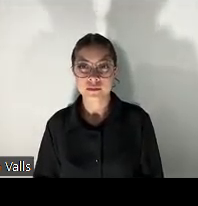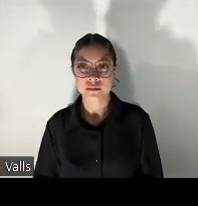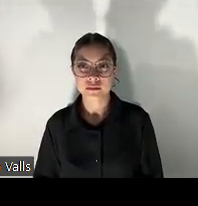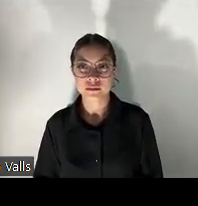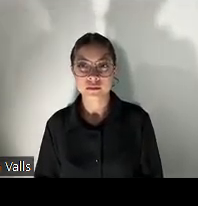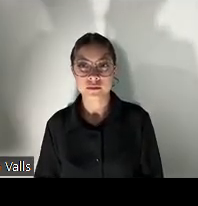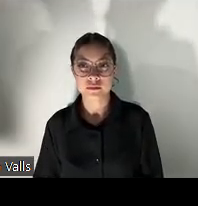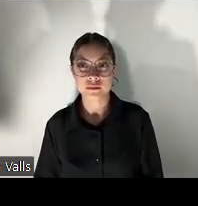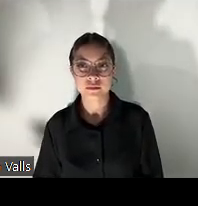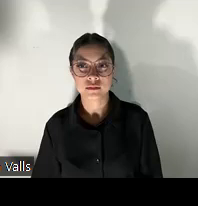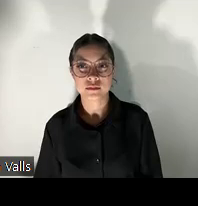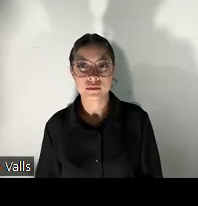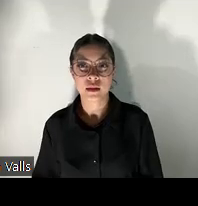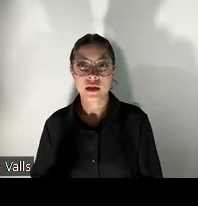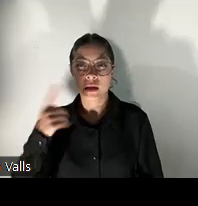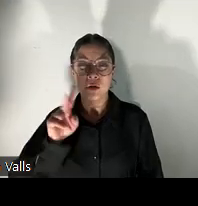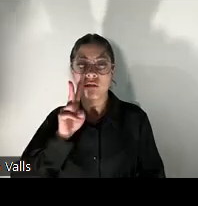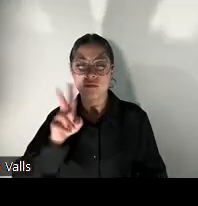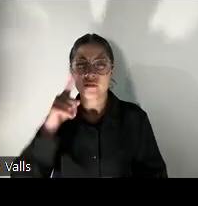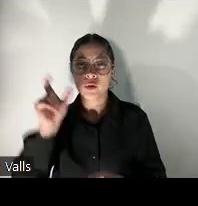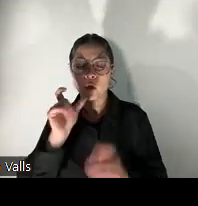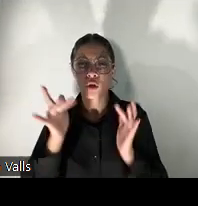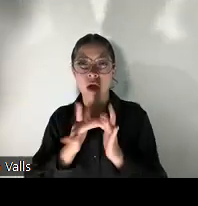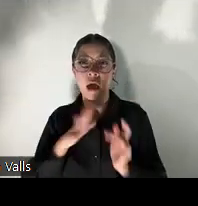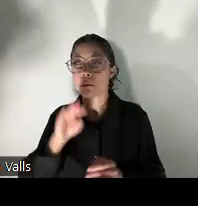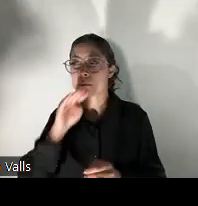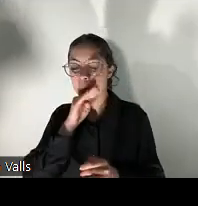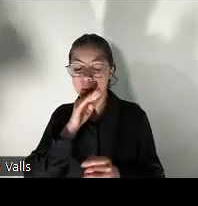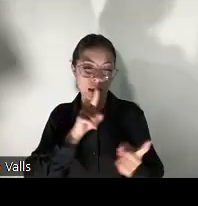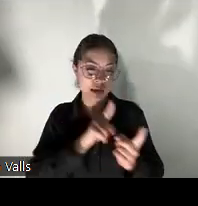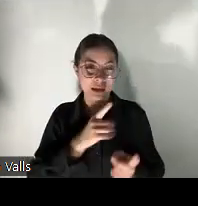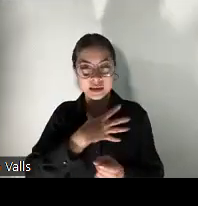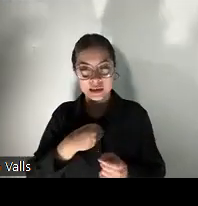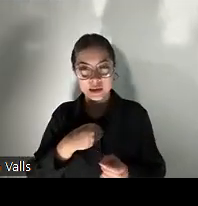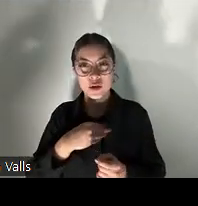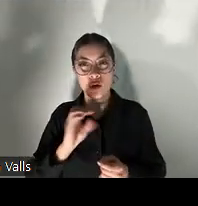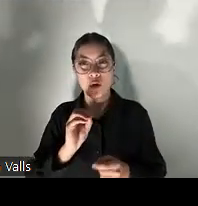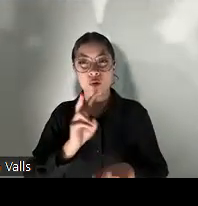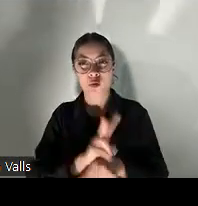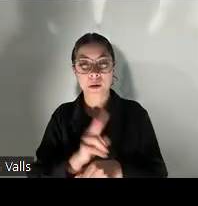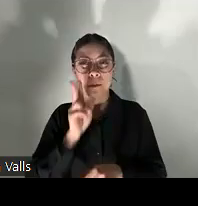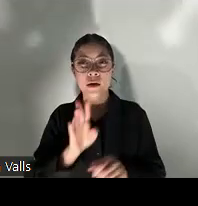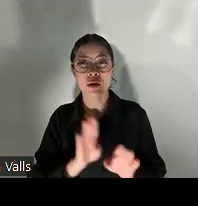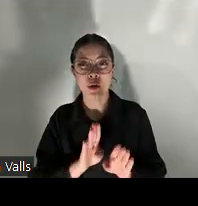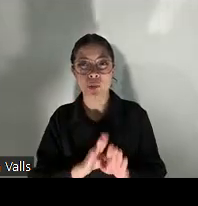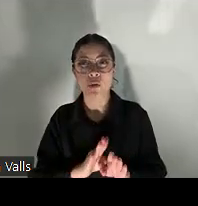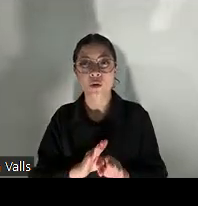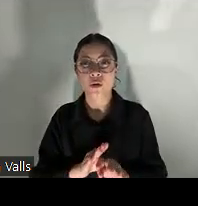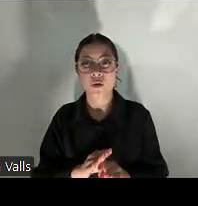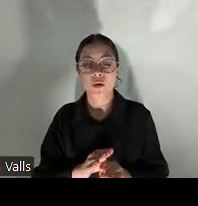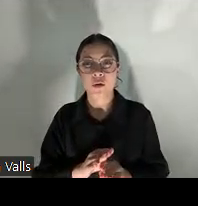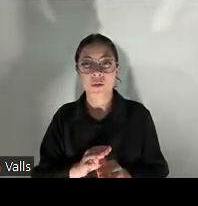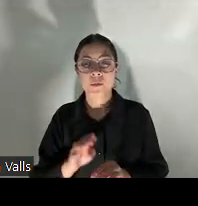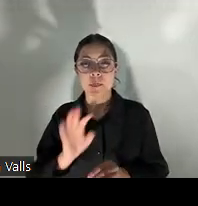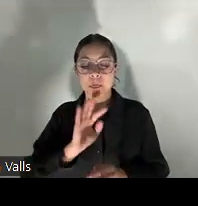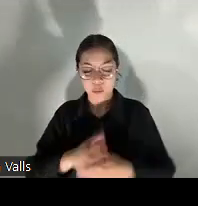muy fácil cuando estamos en contacto con una madre y su niño o con su cuidador, el ver cómo la madre trata al niño, cómo lo carga,